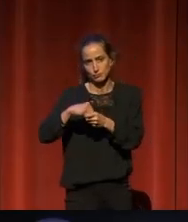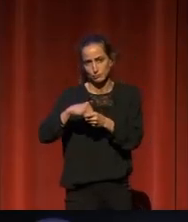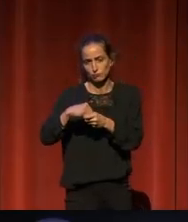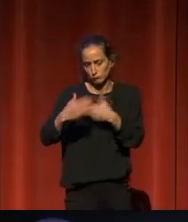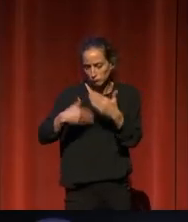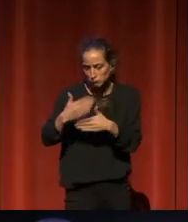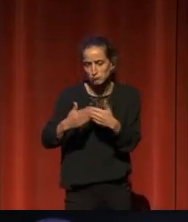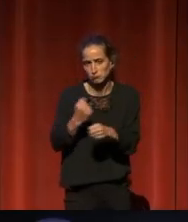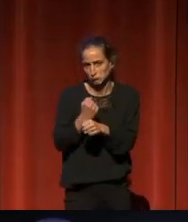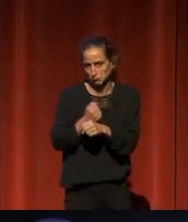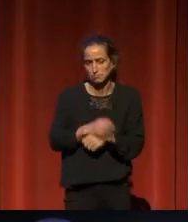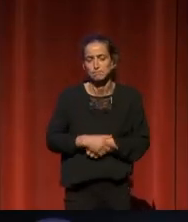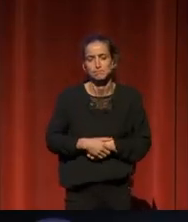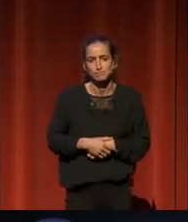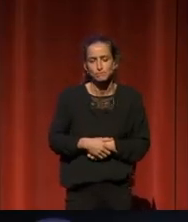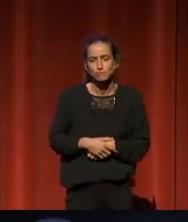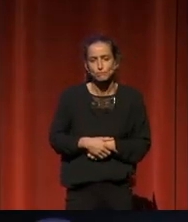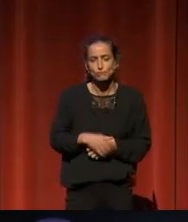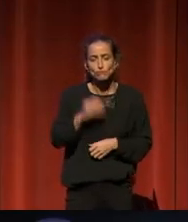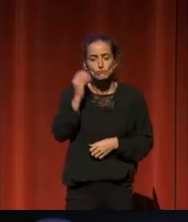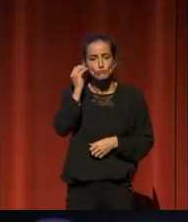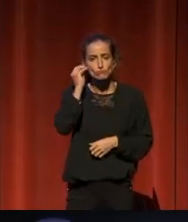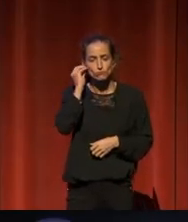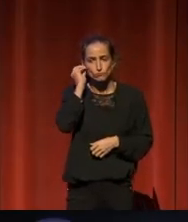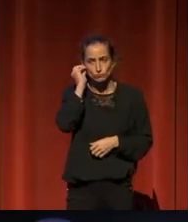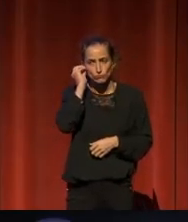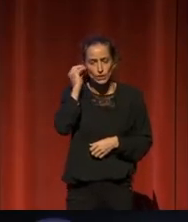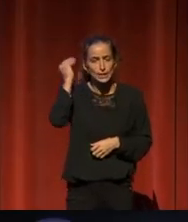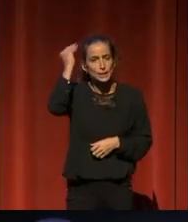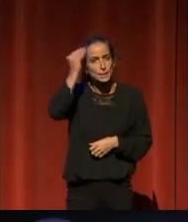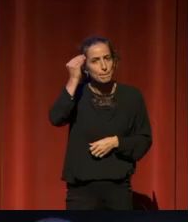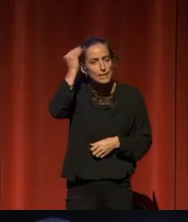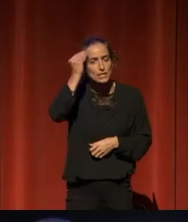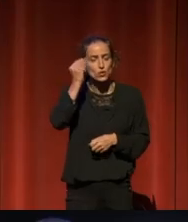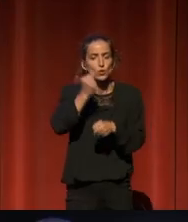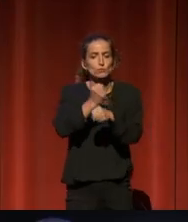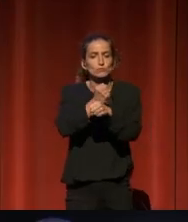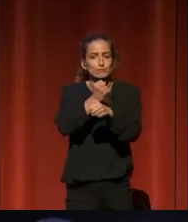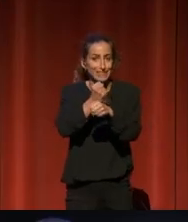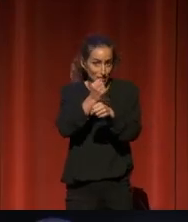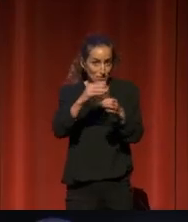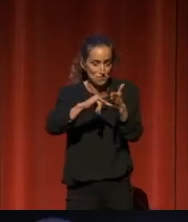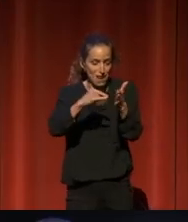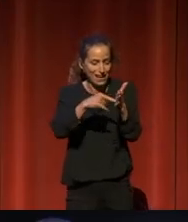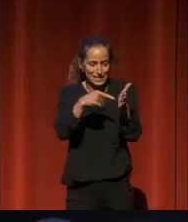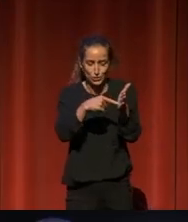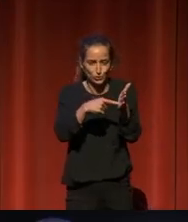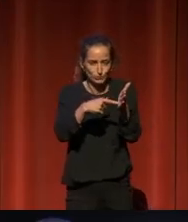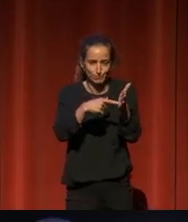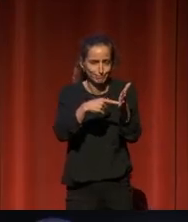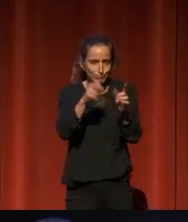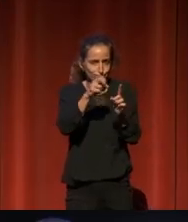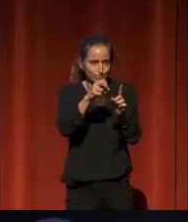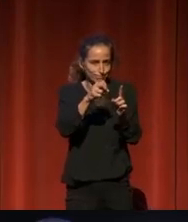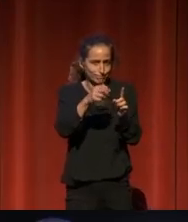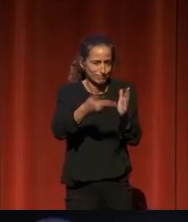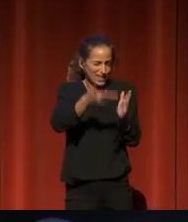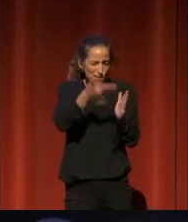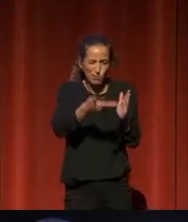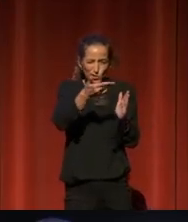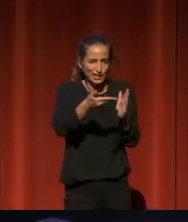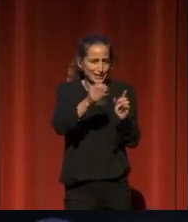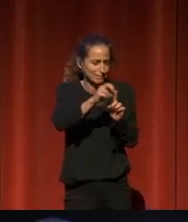creo que el plan de trabajo será el el enfoque principal en los próximos años pero hay que